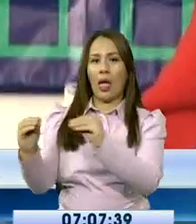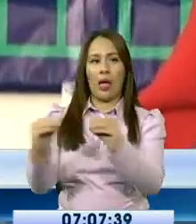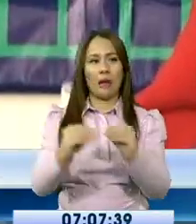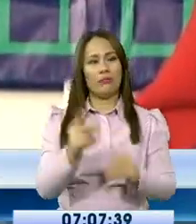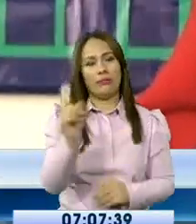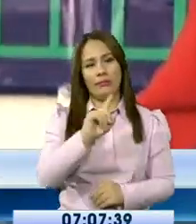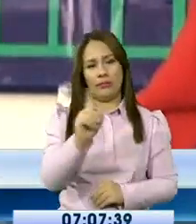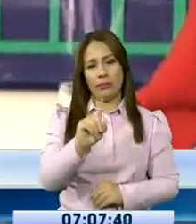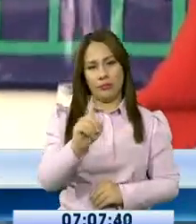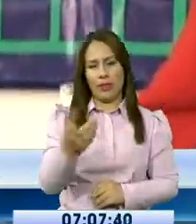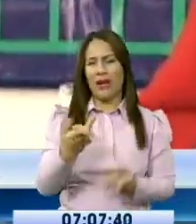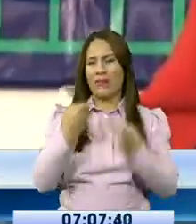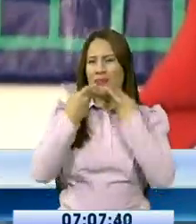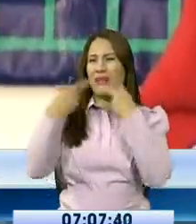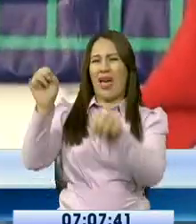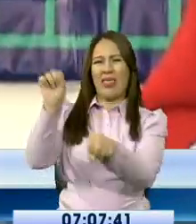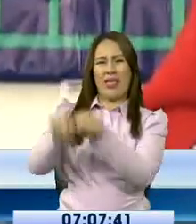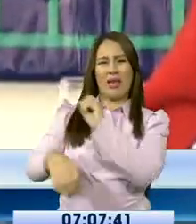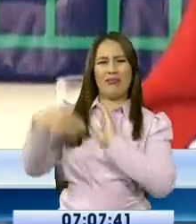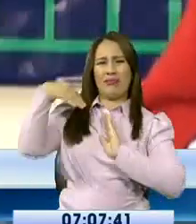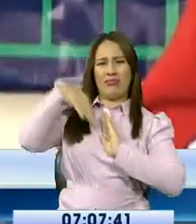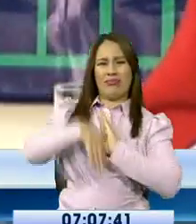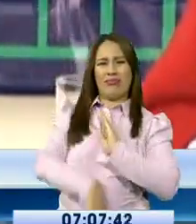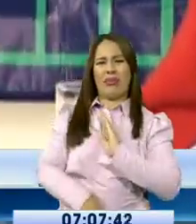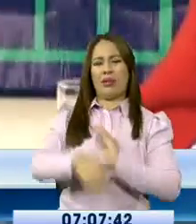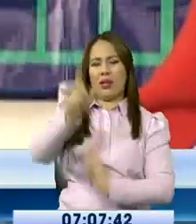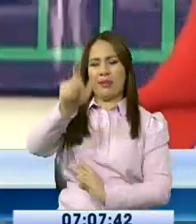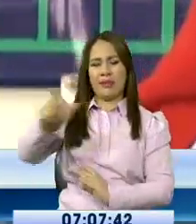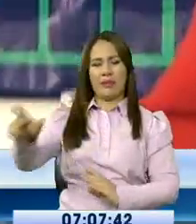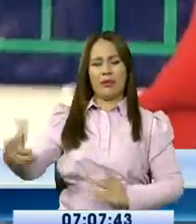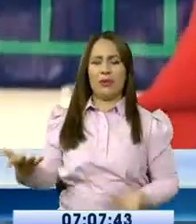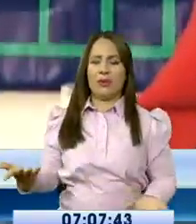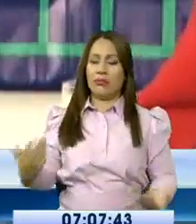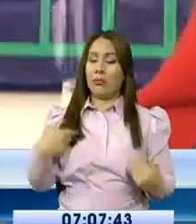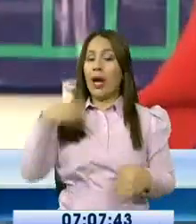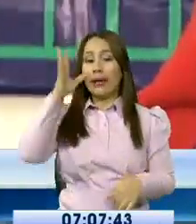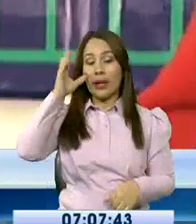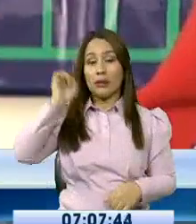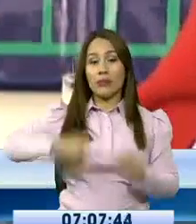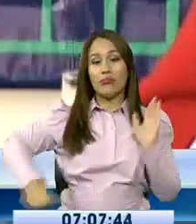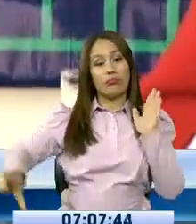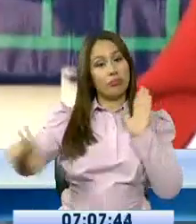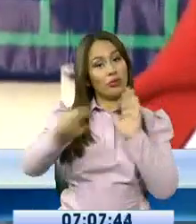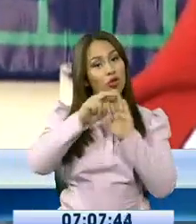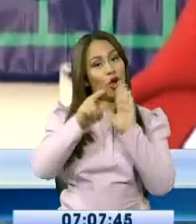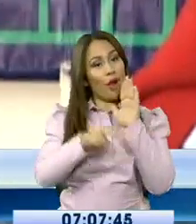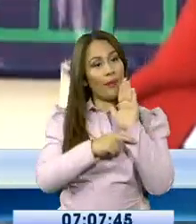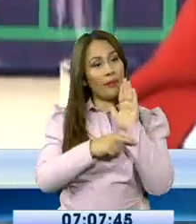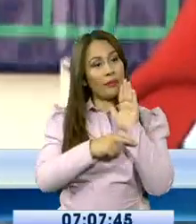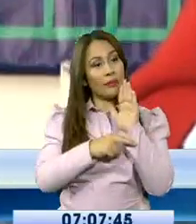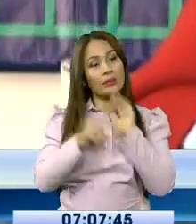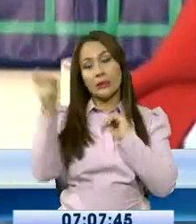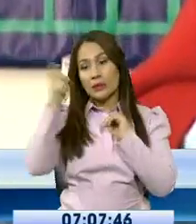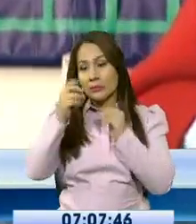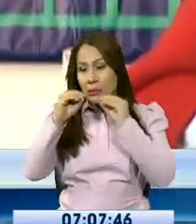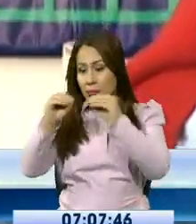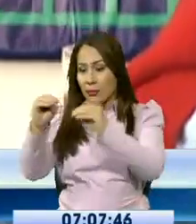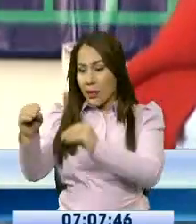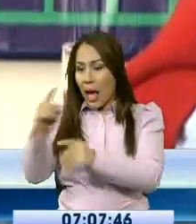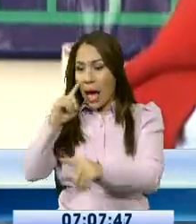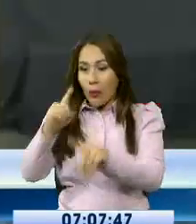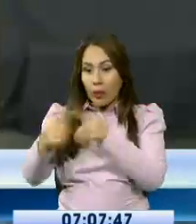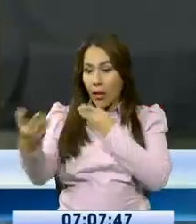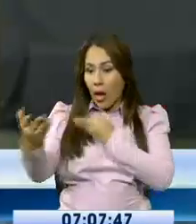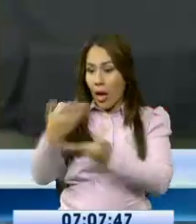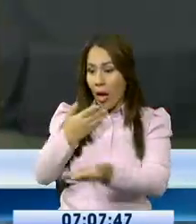la denostación de la gente. Y creo que debe haber una norma, es una norma que debe ser consensuada. No debe ser una norma